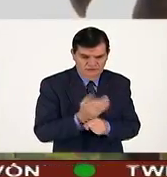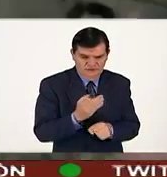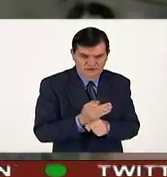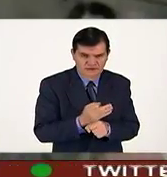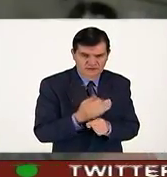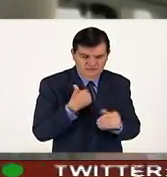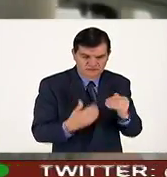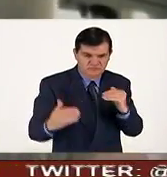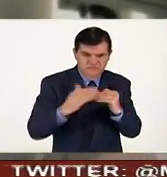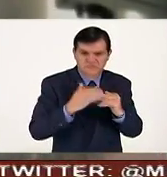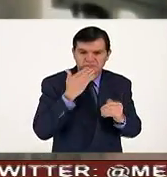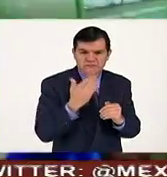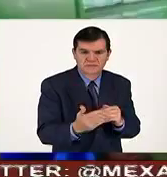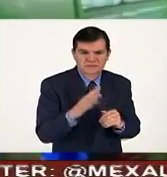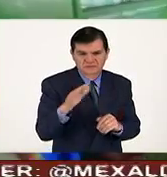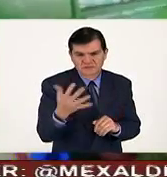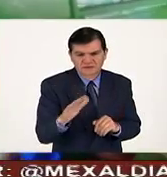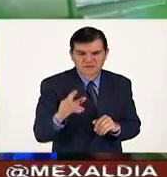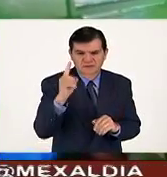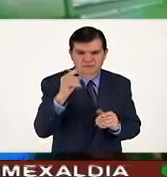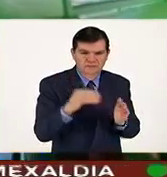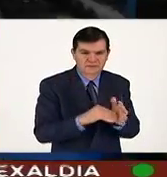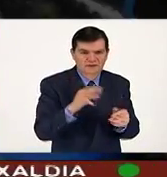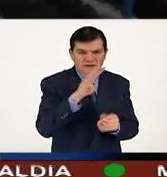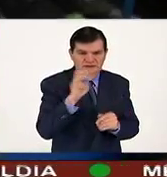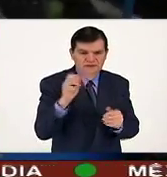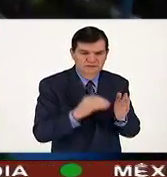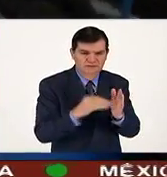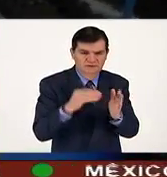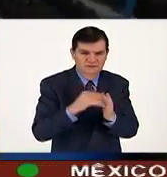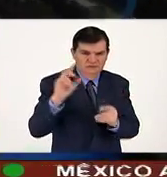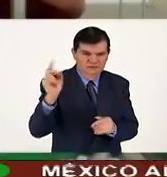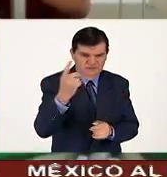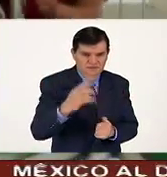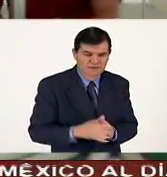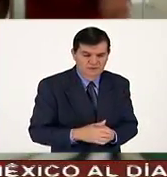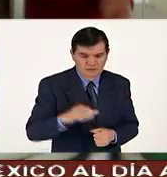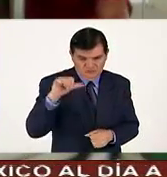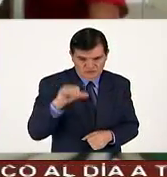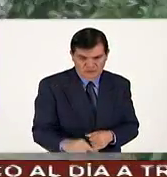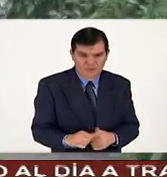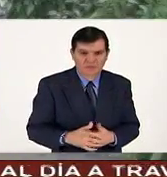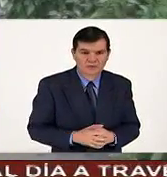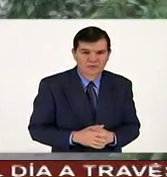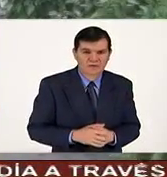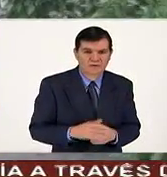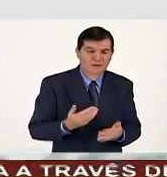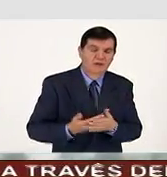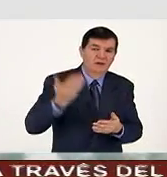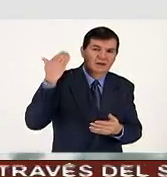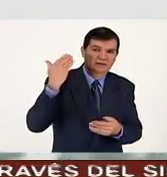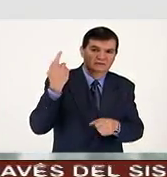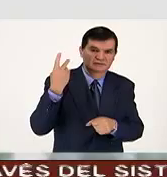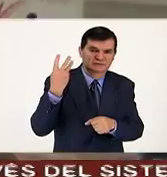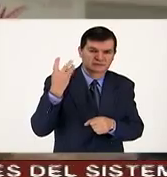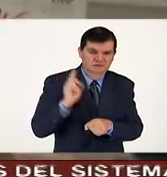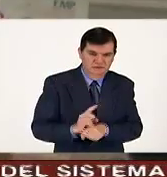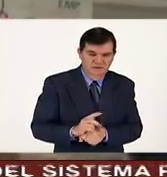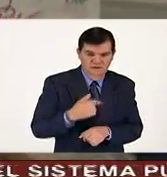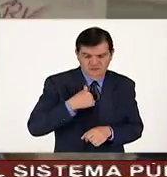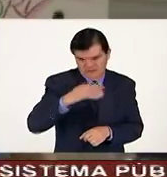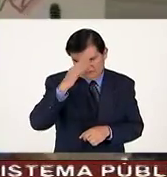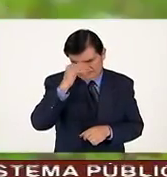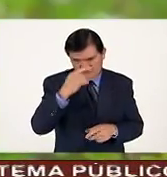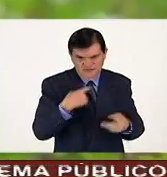es superavitaria por aproximadamente 1.300 millones de dólares. Hoy, hace un par de días lo platicaba yo